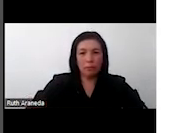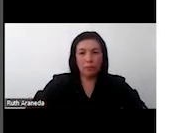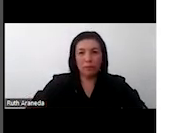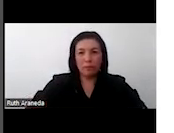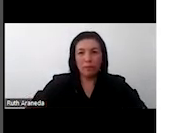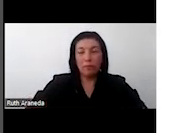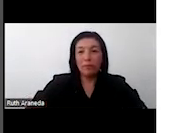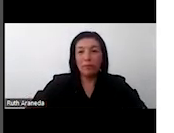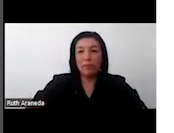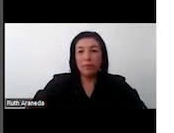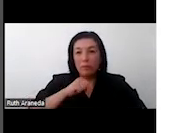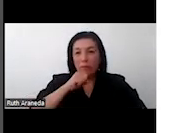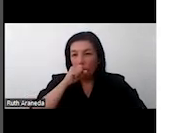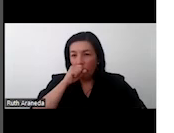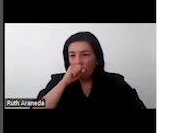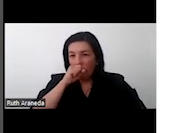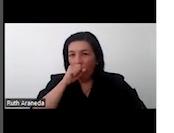Perdón.